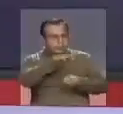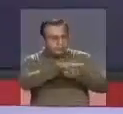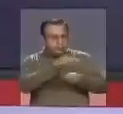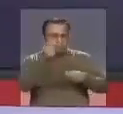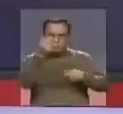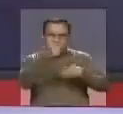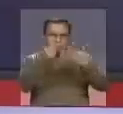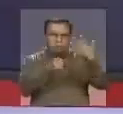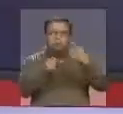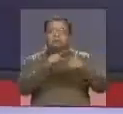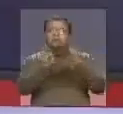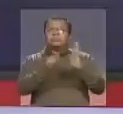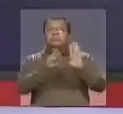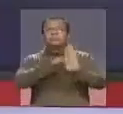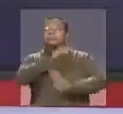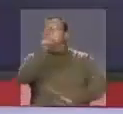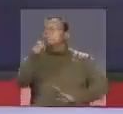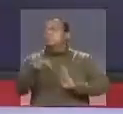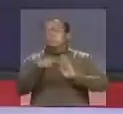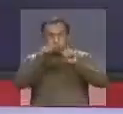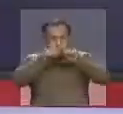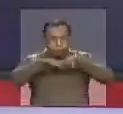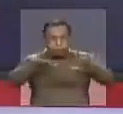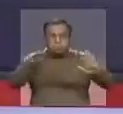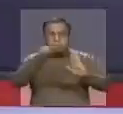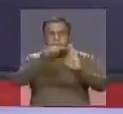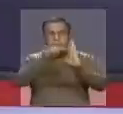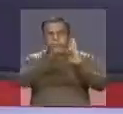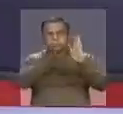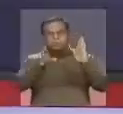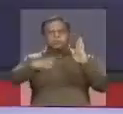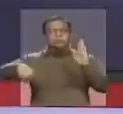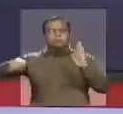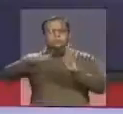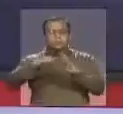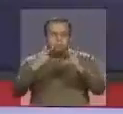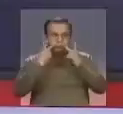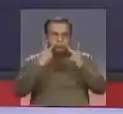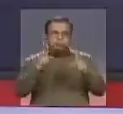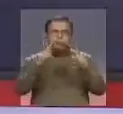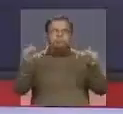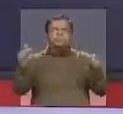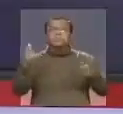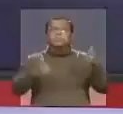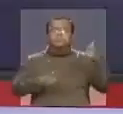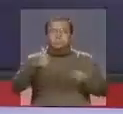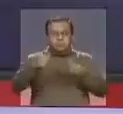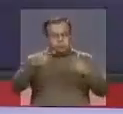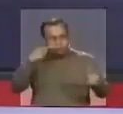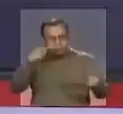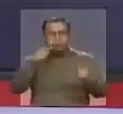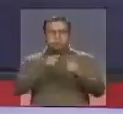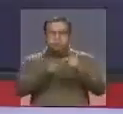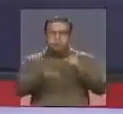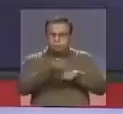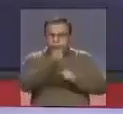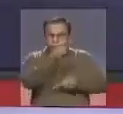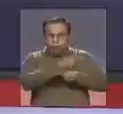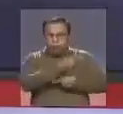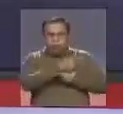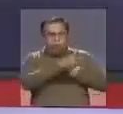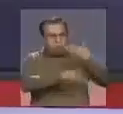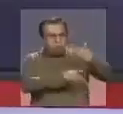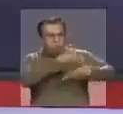y demás, es que todas estas políticas públicas se han hecho con una visión, por decirlo así, objetiva, que también se